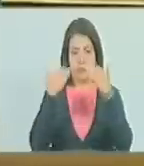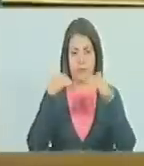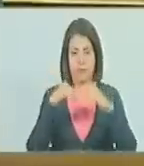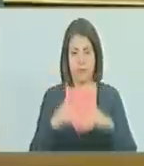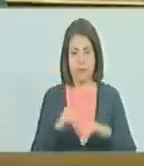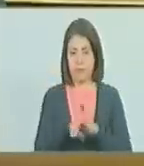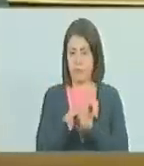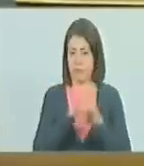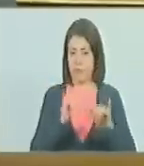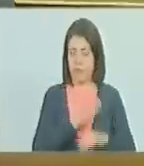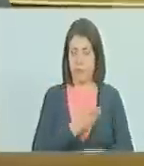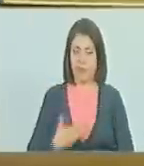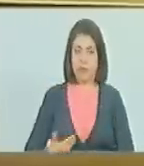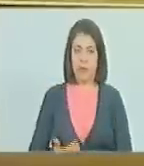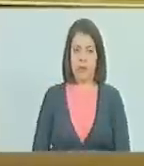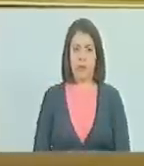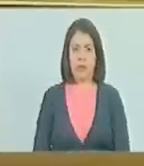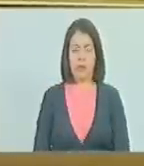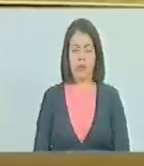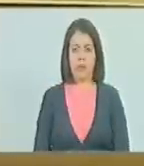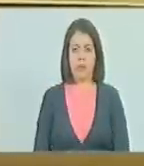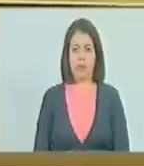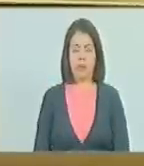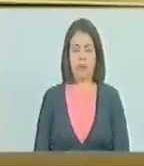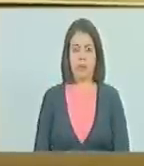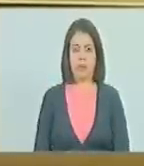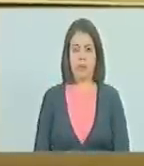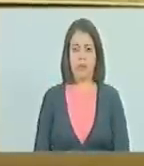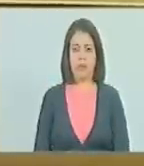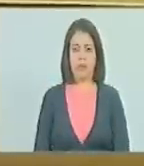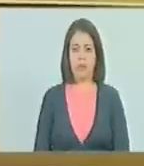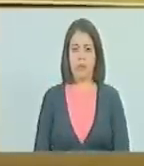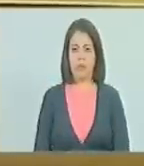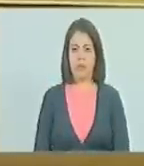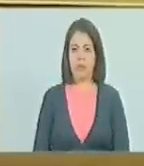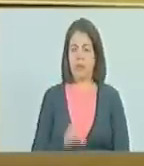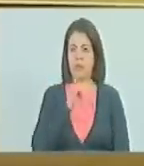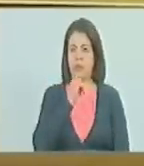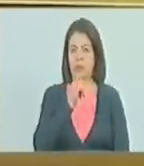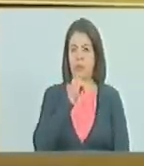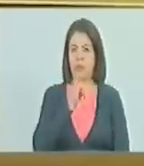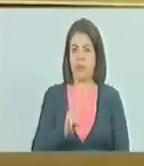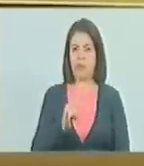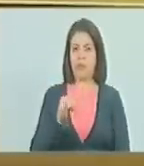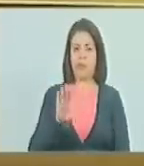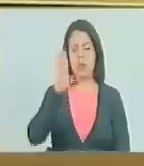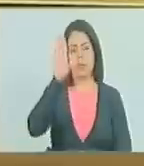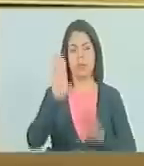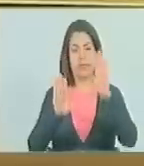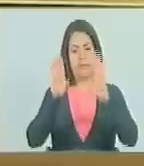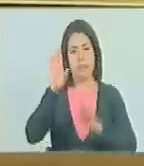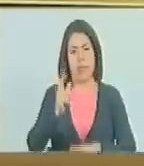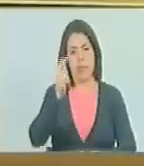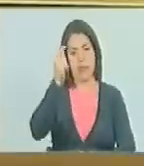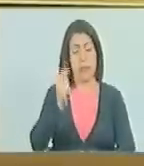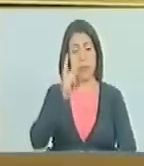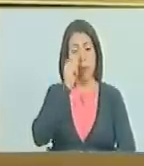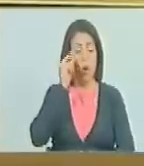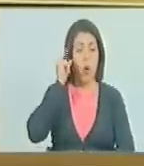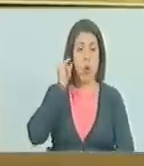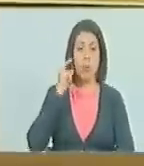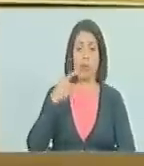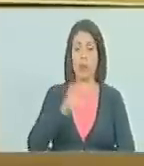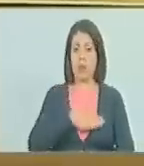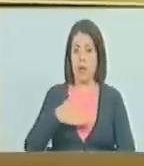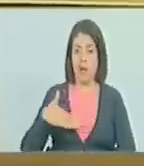Es todo la cuenta, presidente. Bien, vamos a dar un espacio para punto de información, derecho de palabra, intervenciones de las diputadas y los